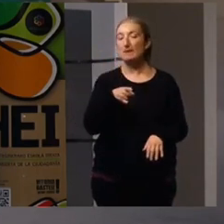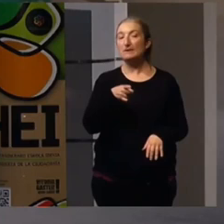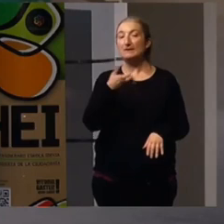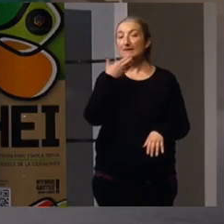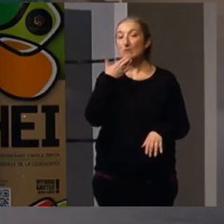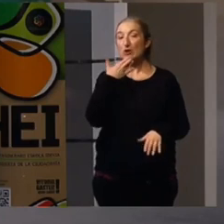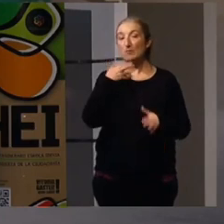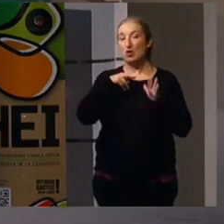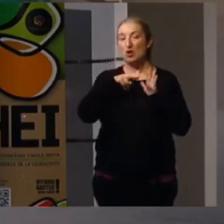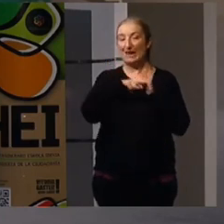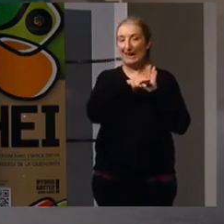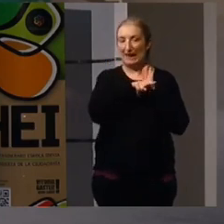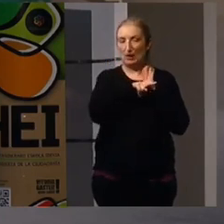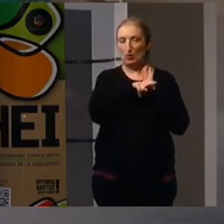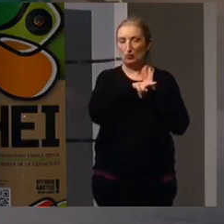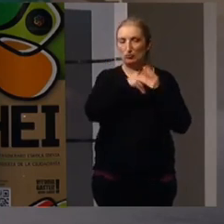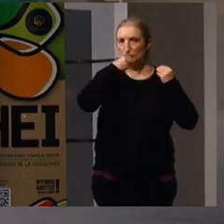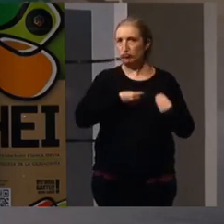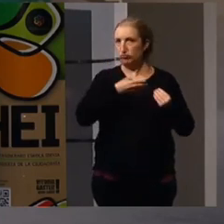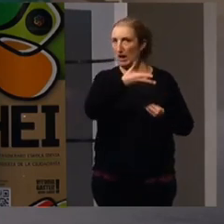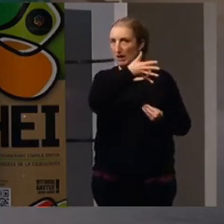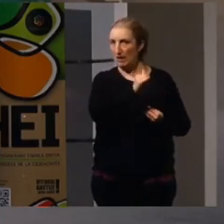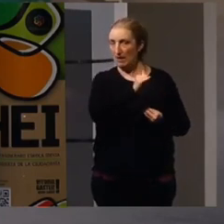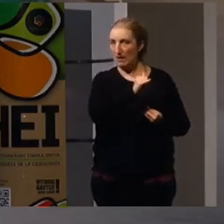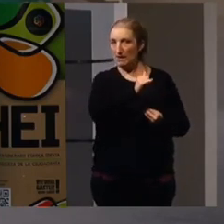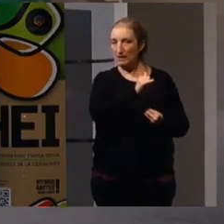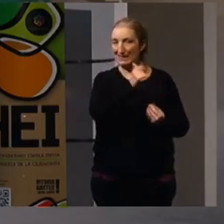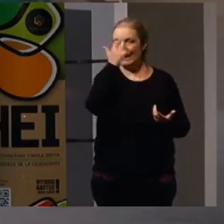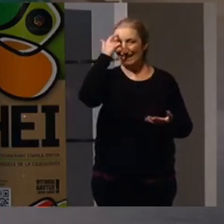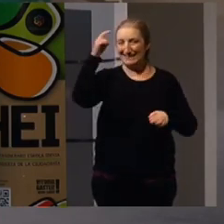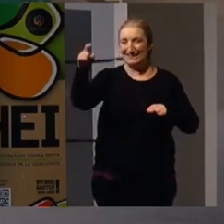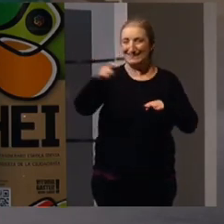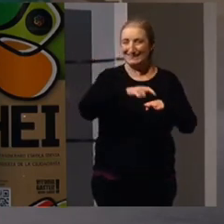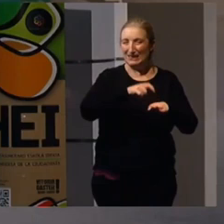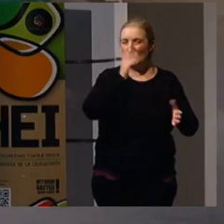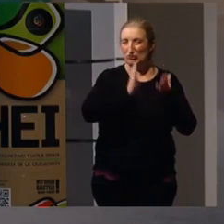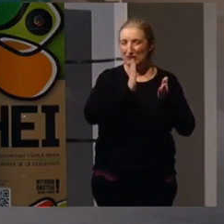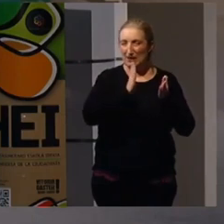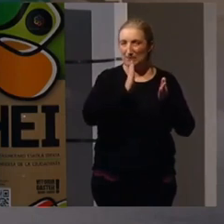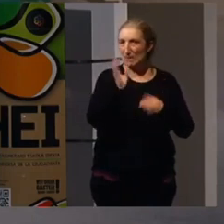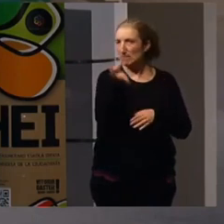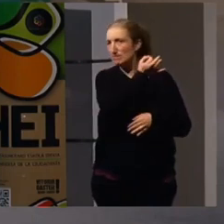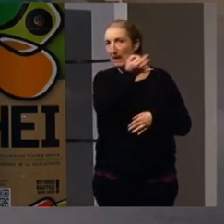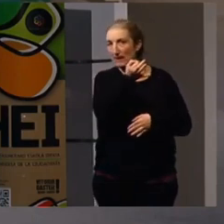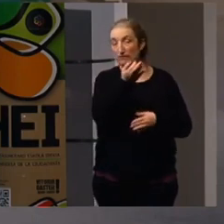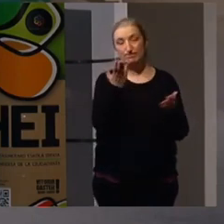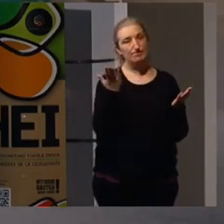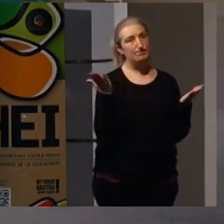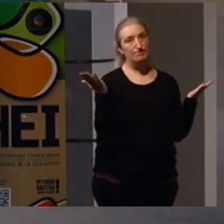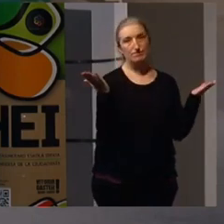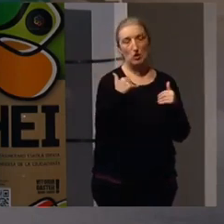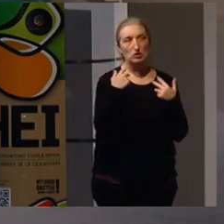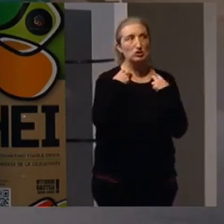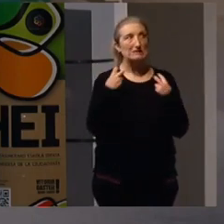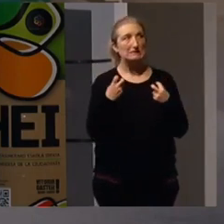incluso aunque tuviera recursos infinitos, no hay una psicoterapia que funcione contra el estrés de